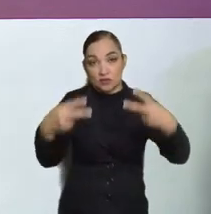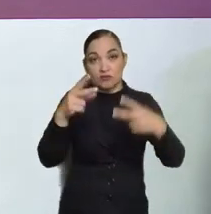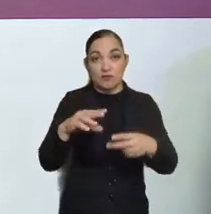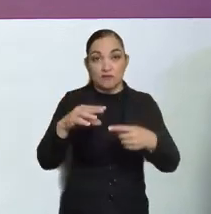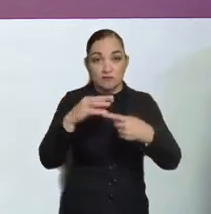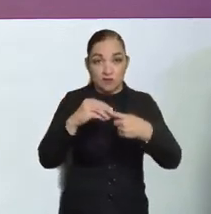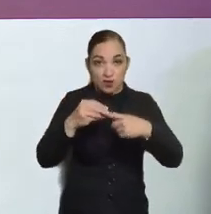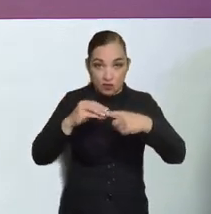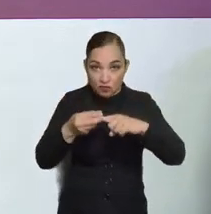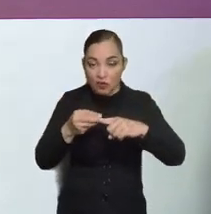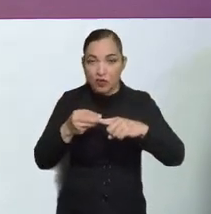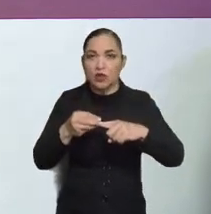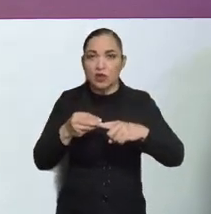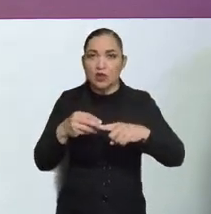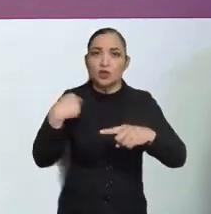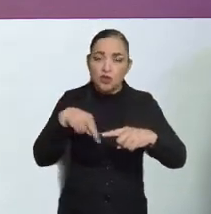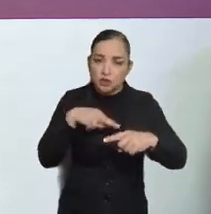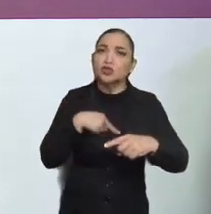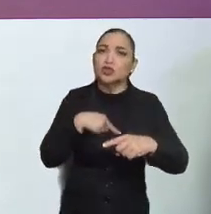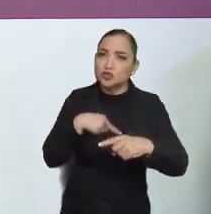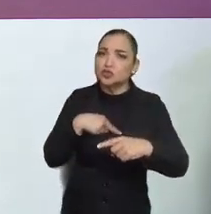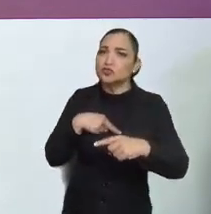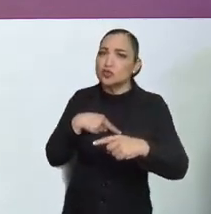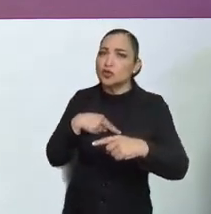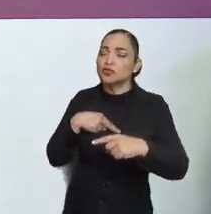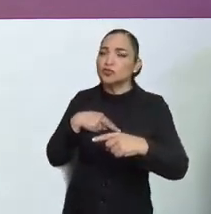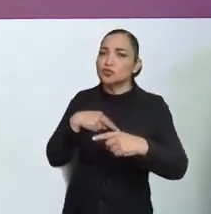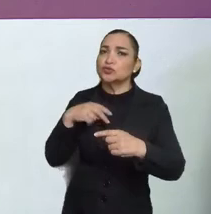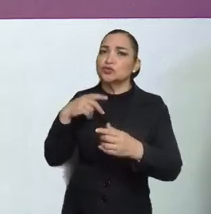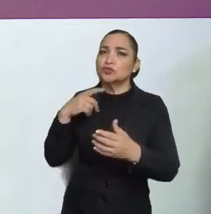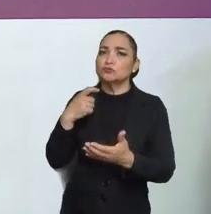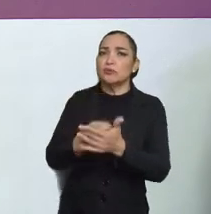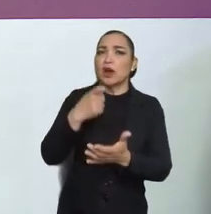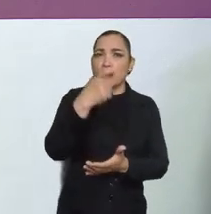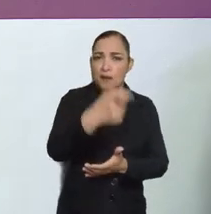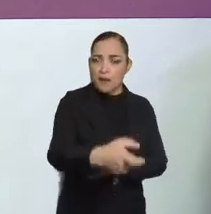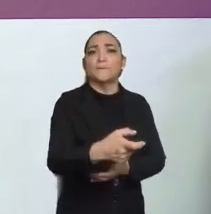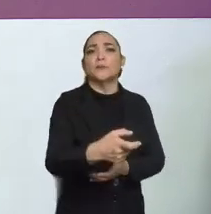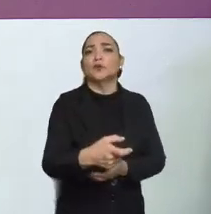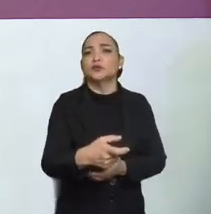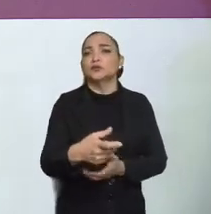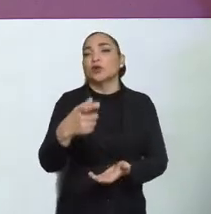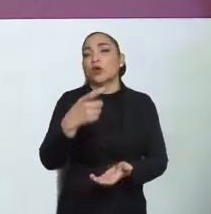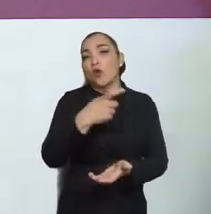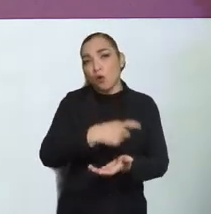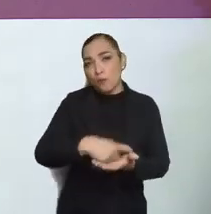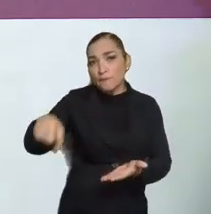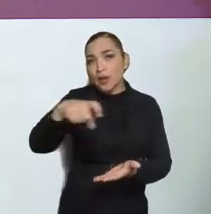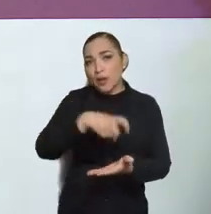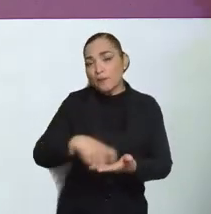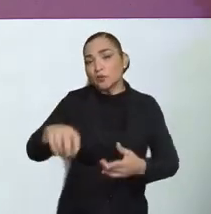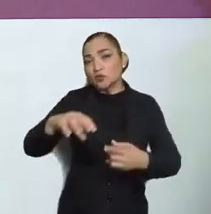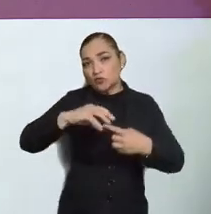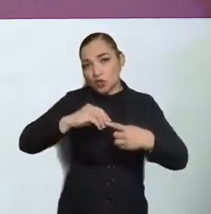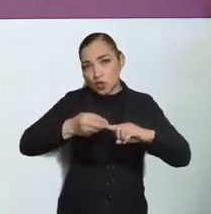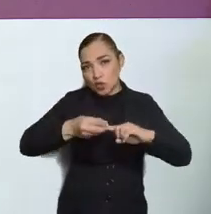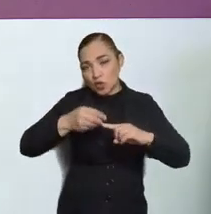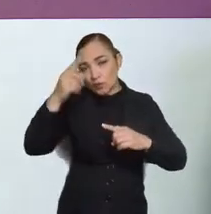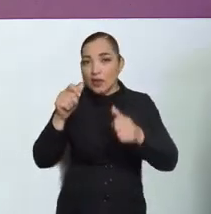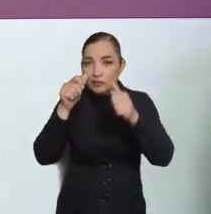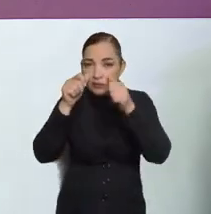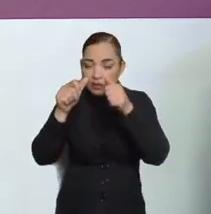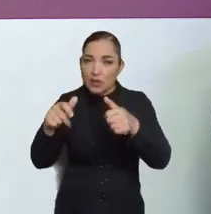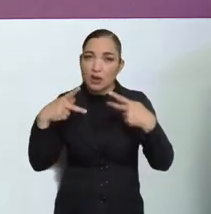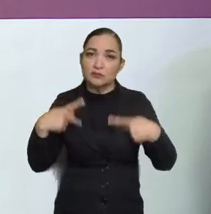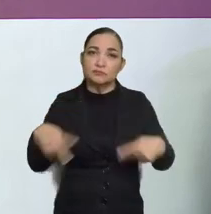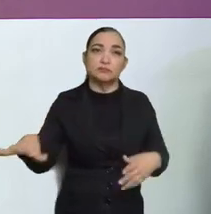los compramos para dárselos de semilla a los temporaleros. Siempre yo busco atender a la gente. La gente que